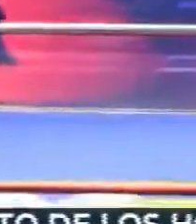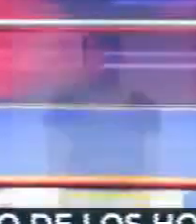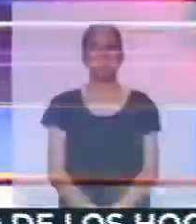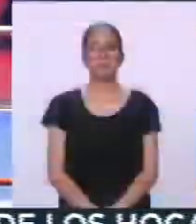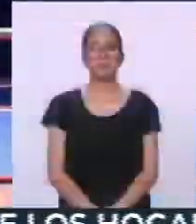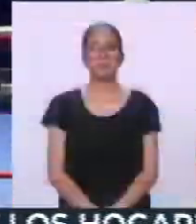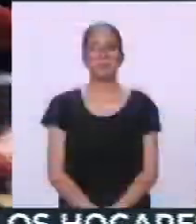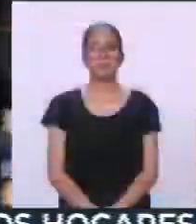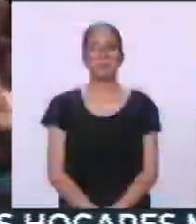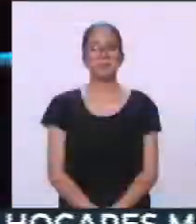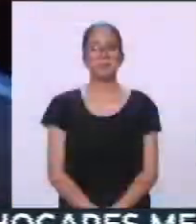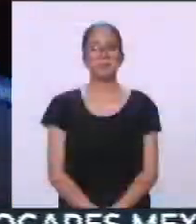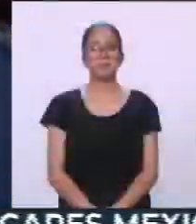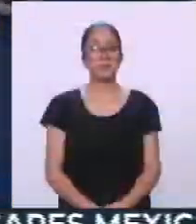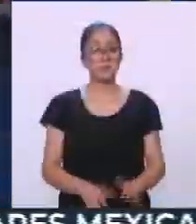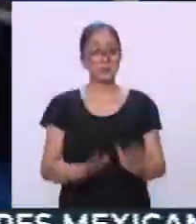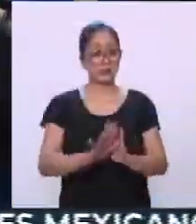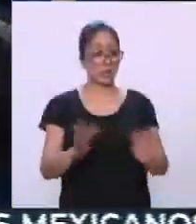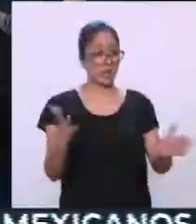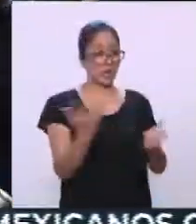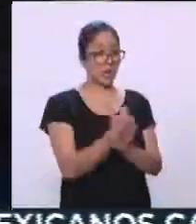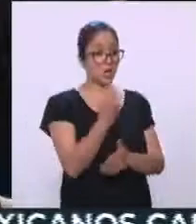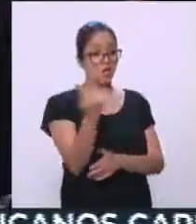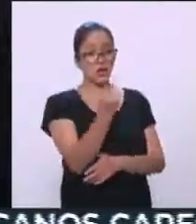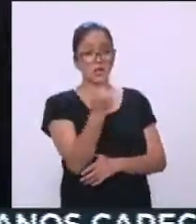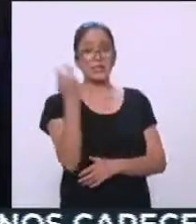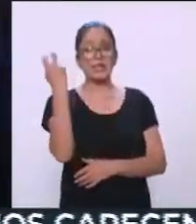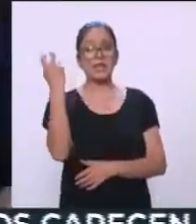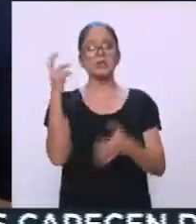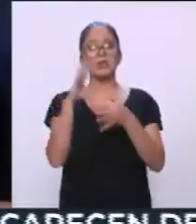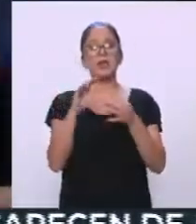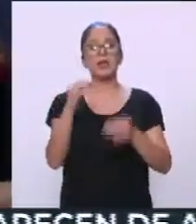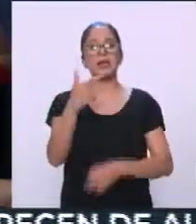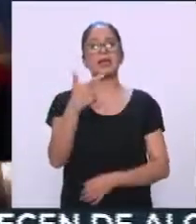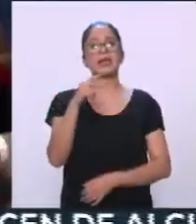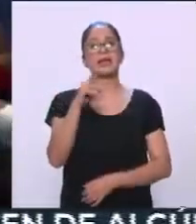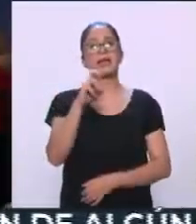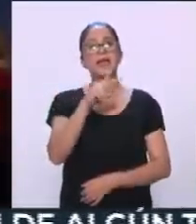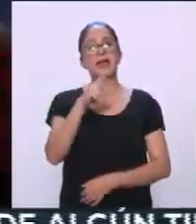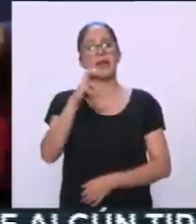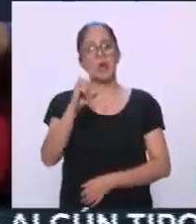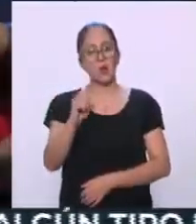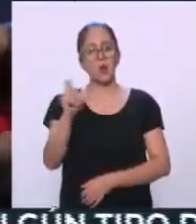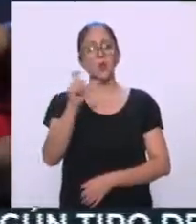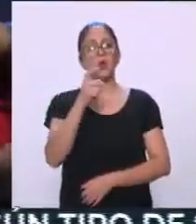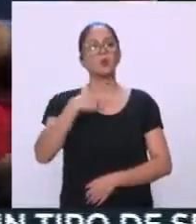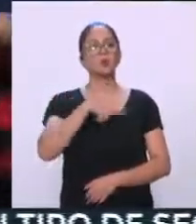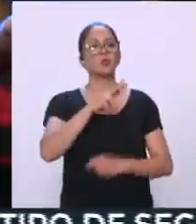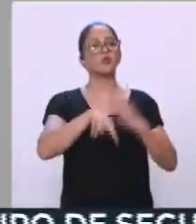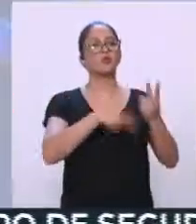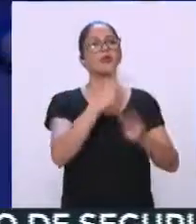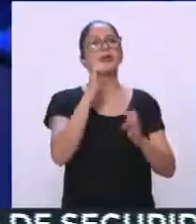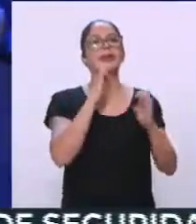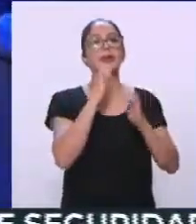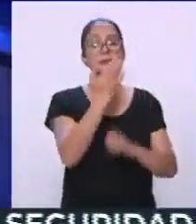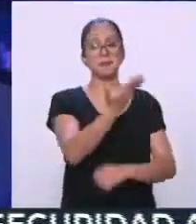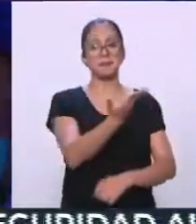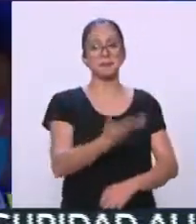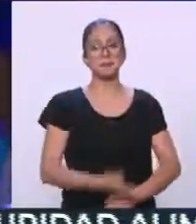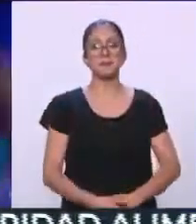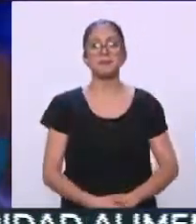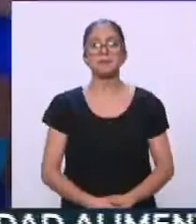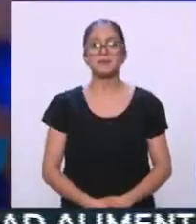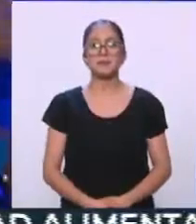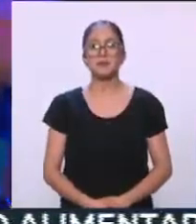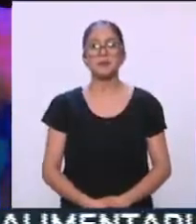Y después de la victoria en parejas, esto declaró Guerrero Maya Jr. al micrófono de Capital 21. Bueno, me siento muy